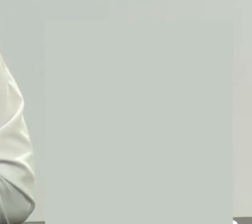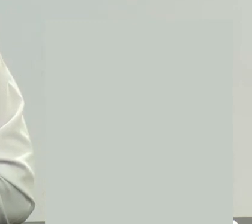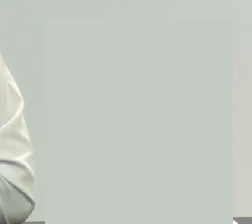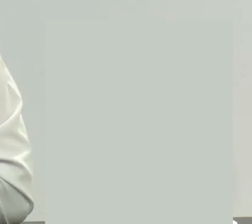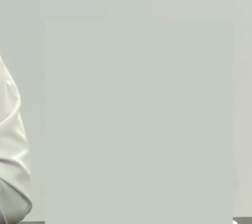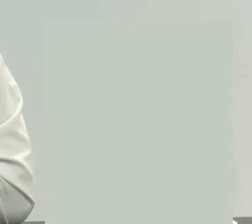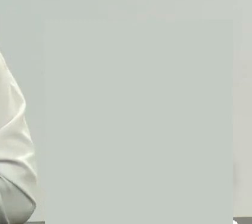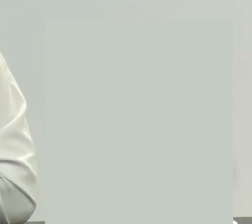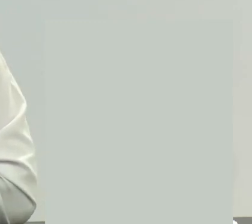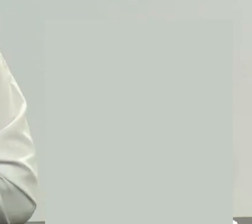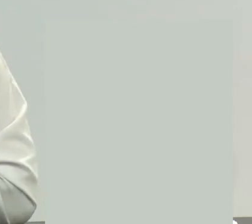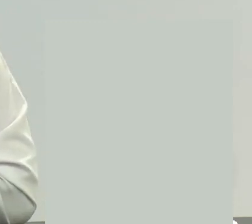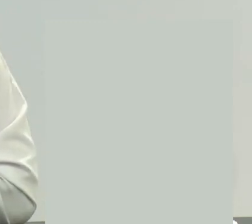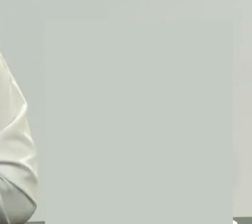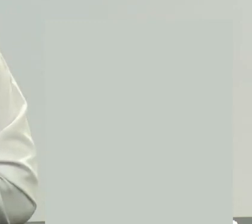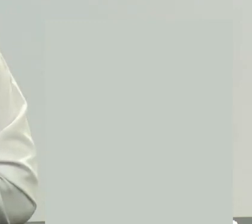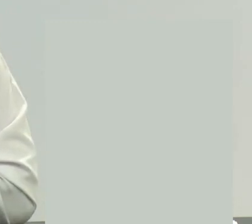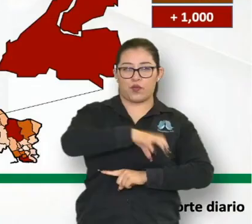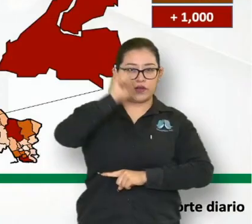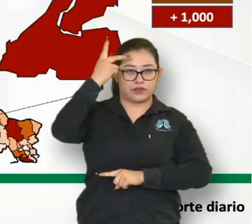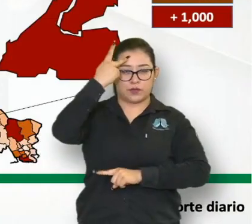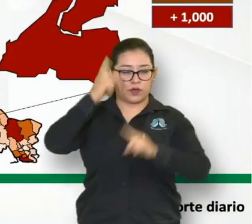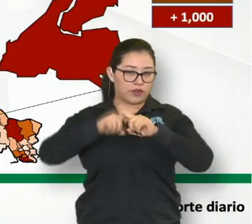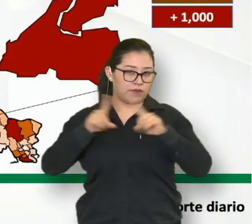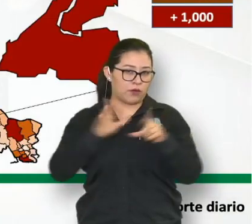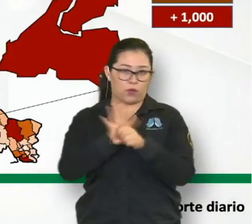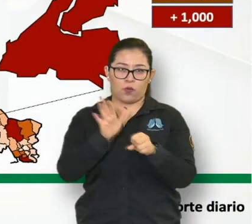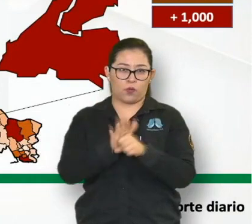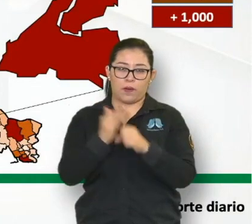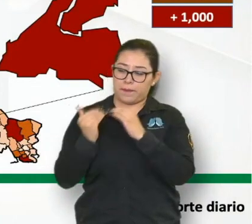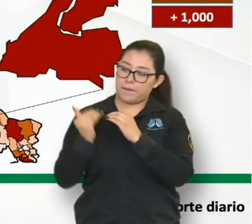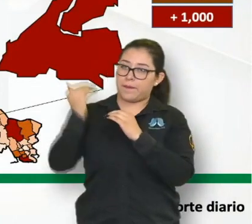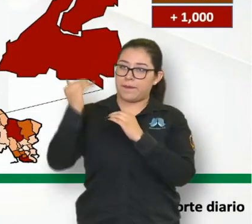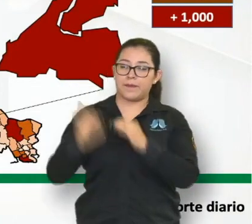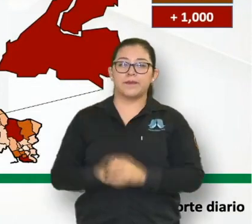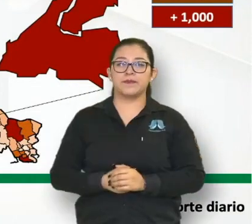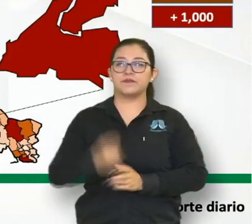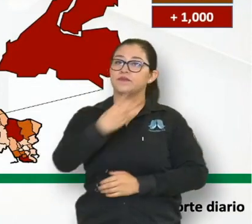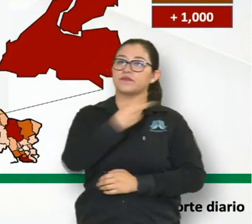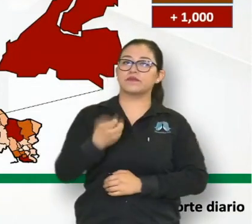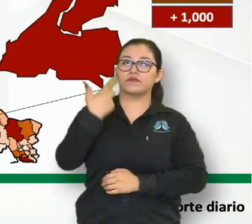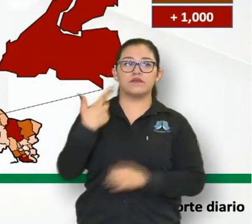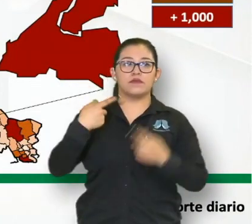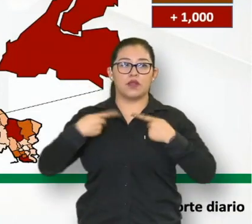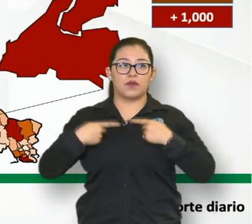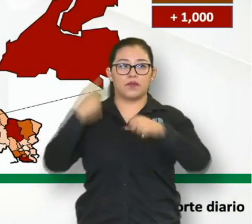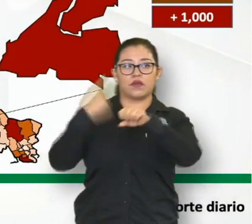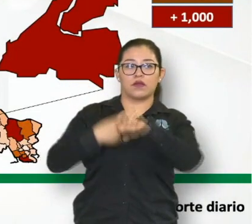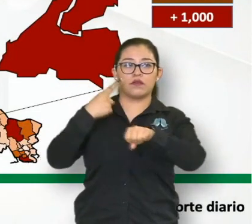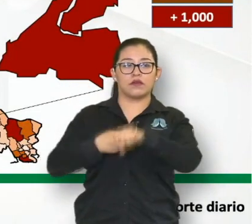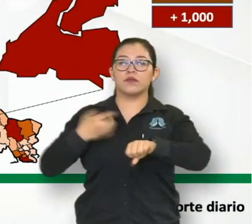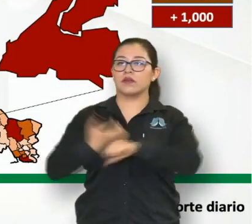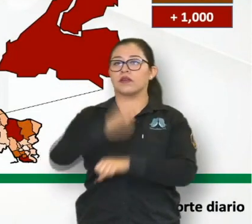urgencias epidemiológicas fernando hernández maldonado estamos viendo estos incrementos de 207 casos aquí en la zona